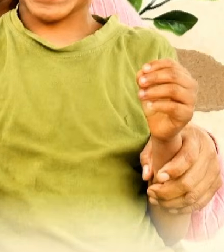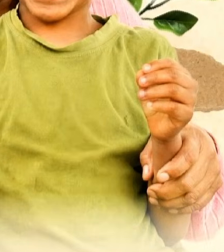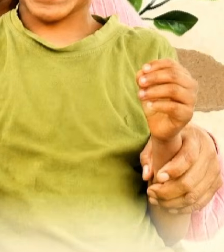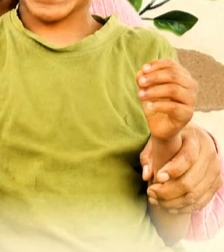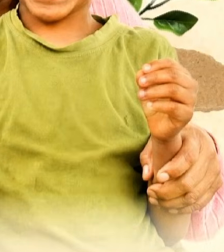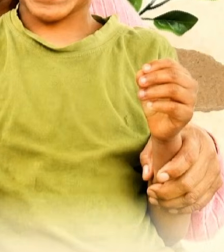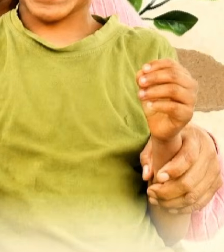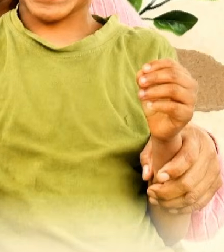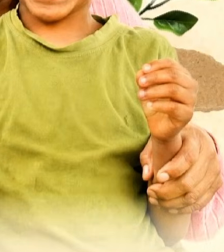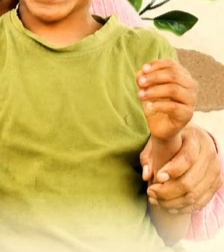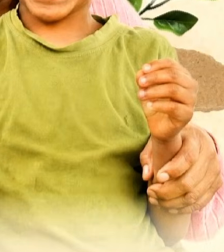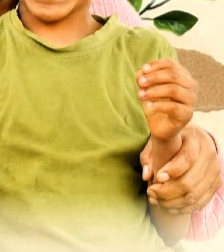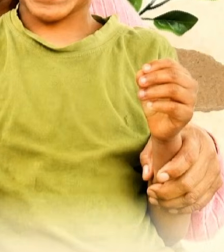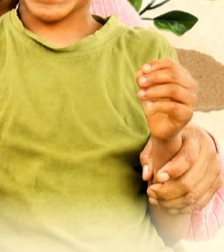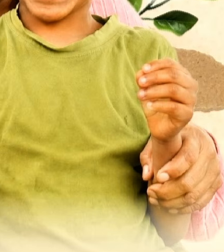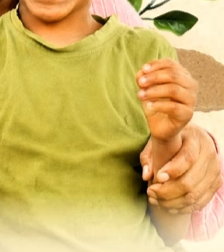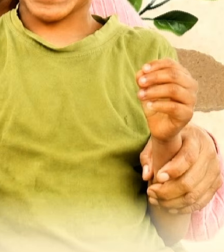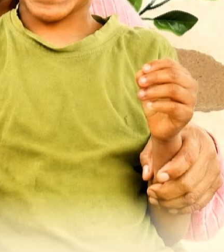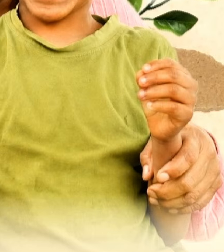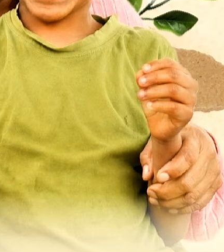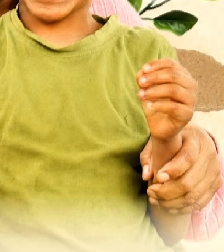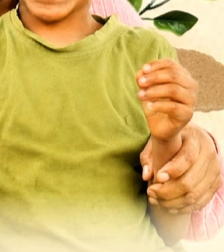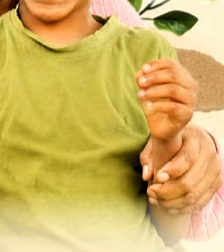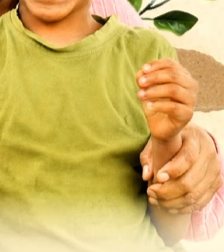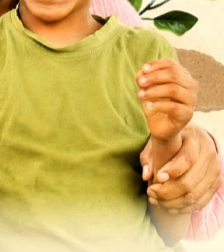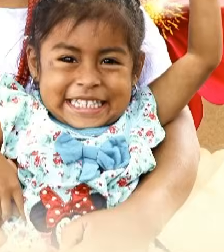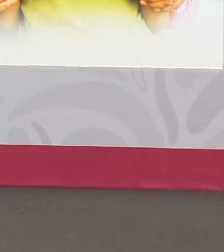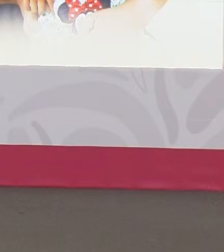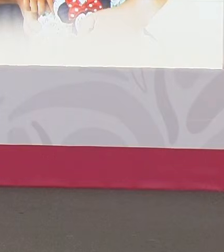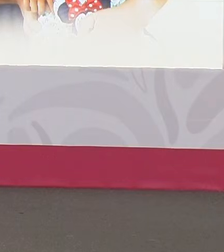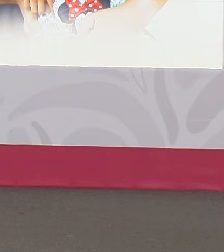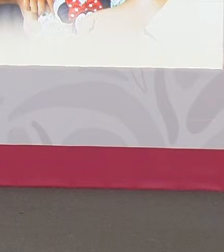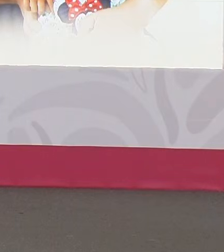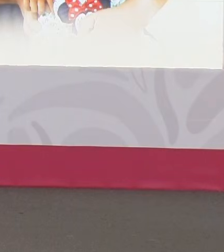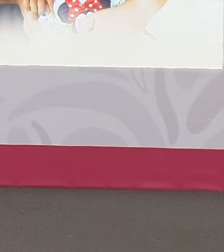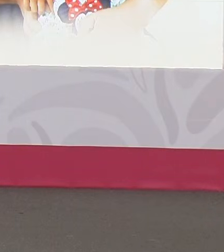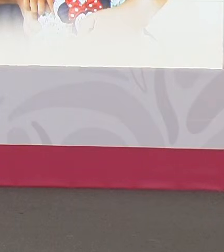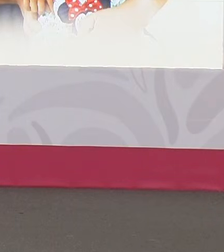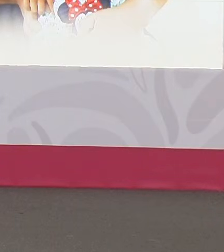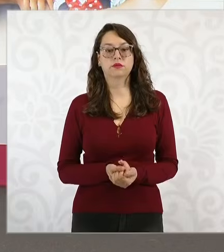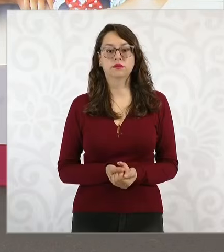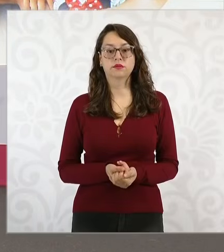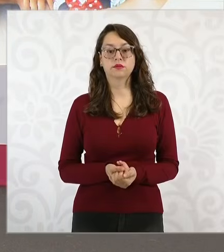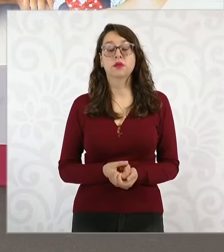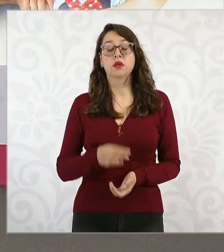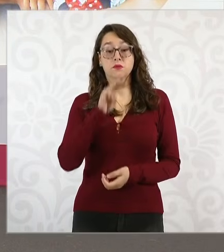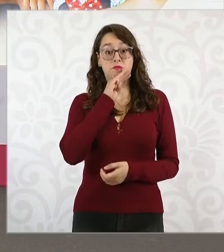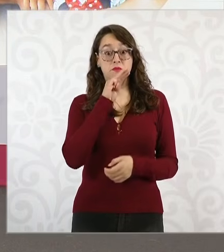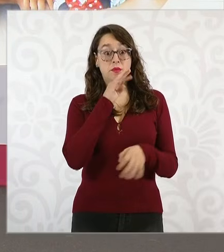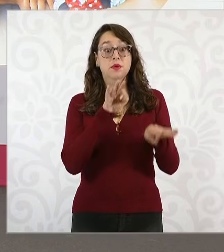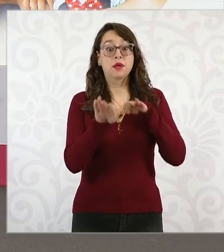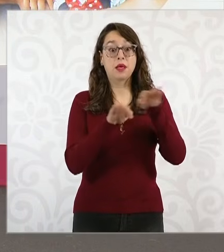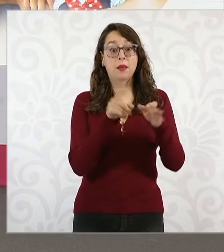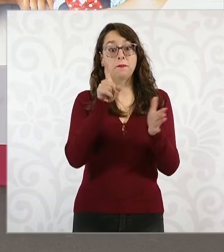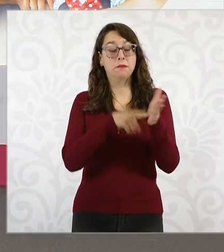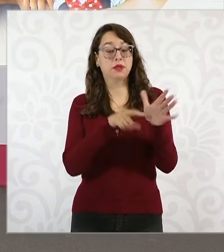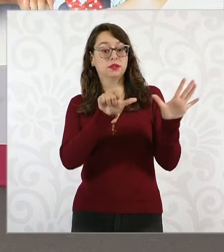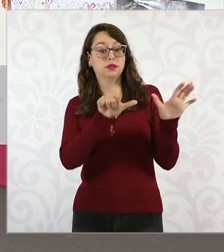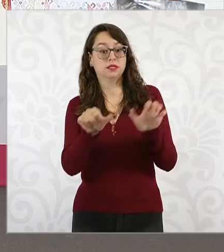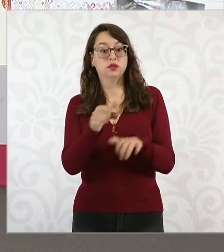Sigue. Personas con discapacidad, 3,300. Madres Trabajadoras,